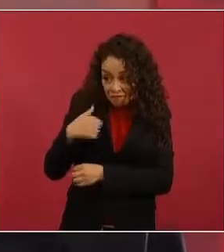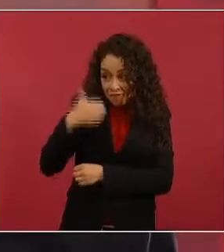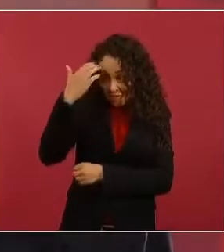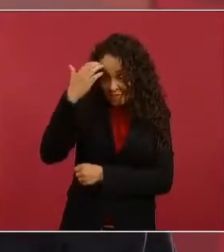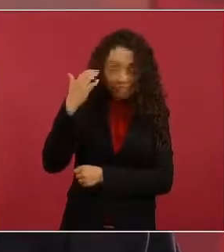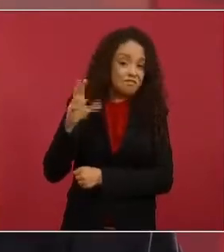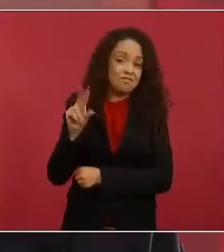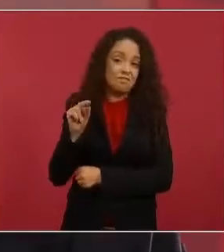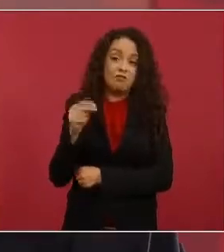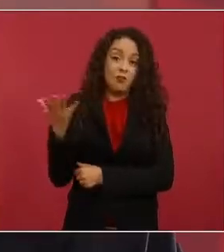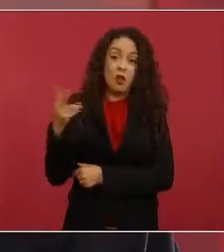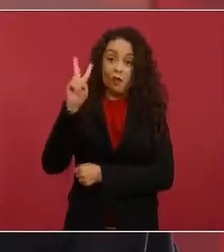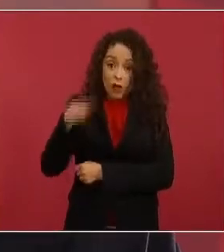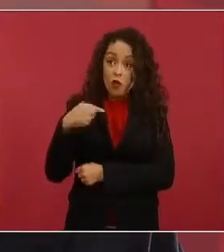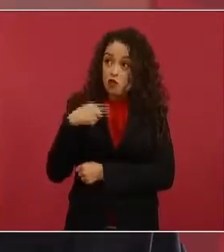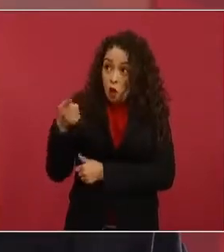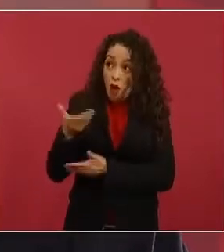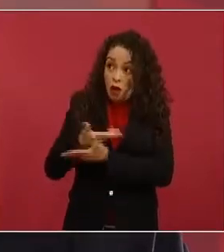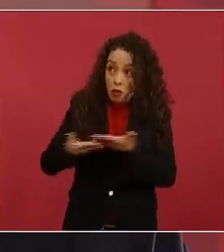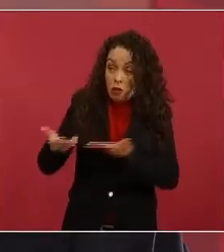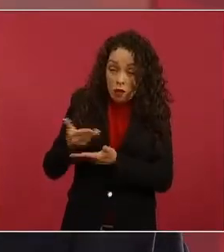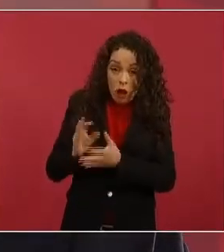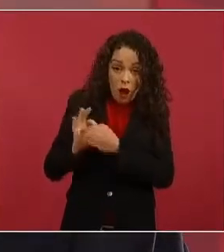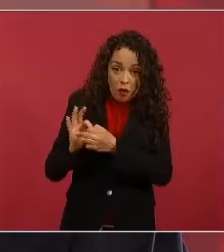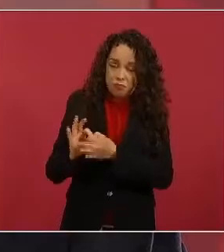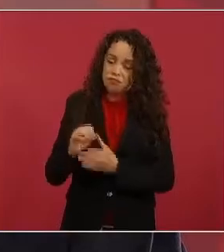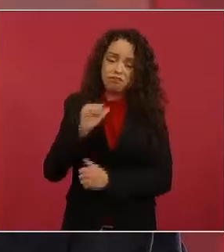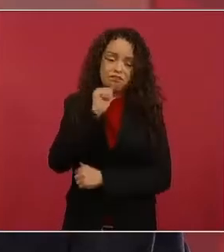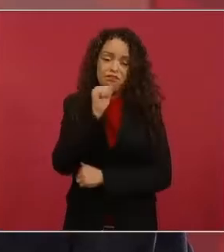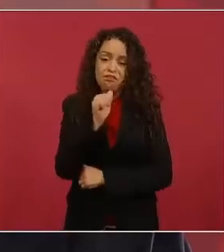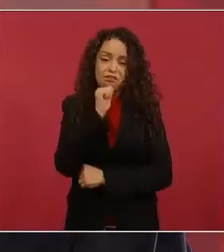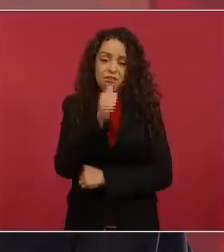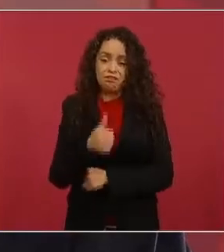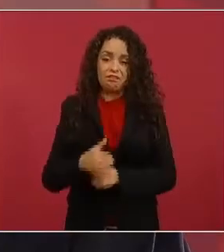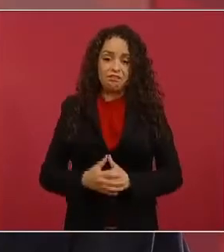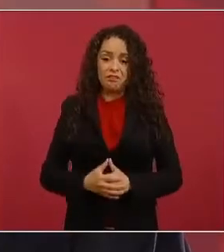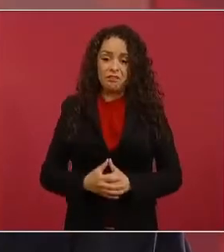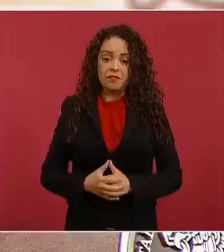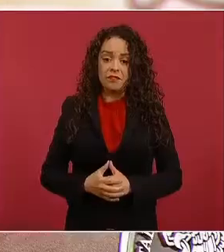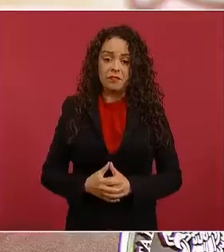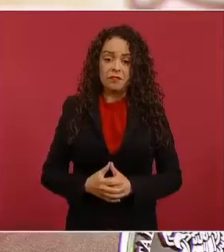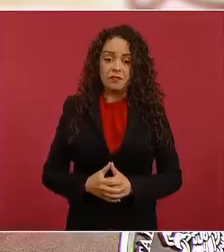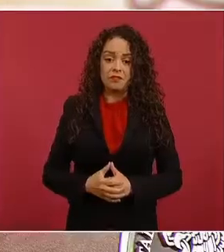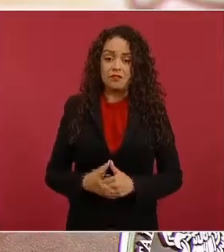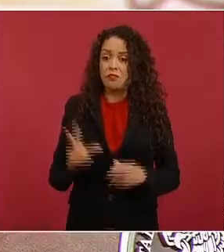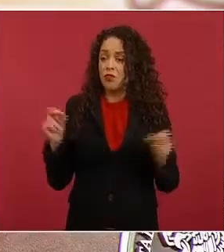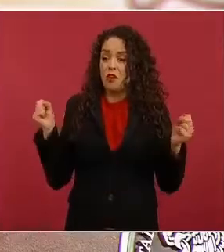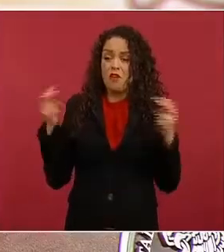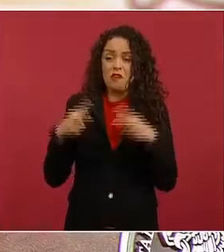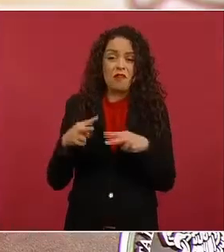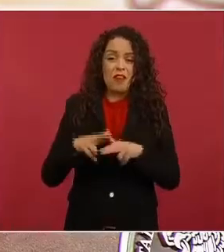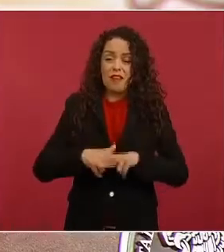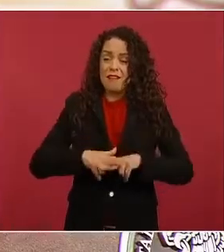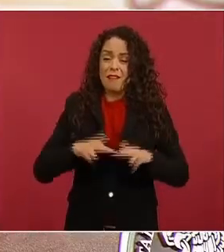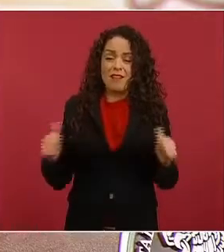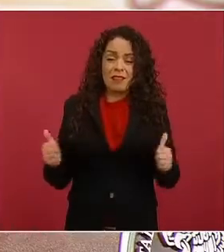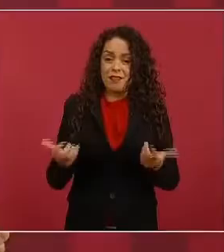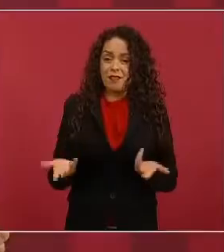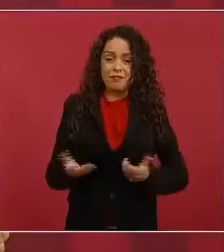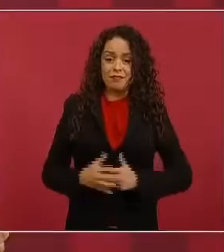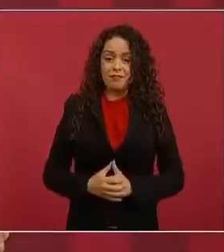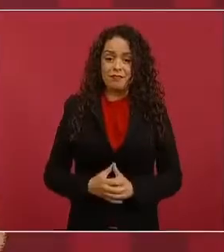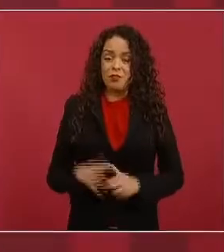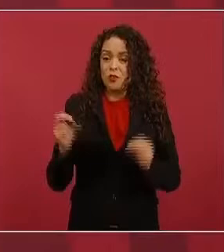No tengo relaciones, pues, en nada.